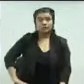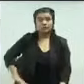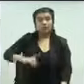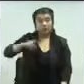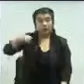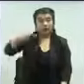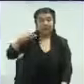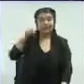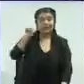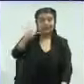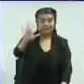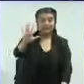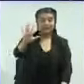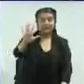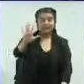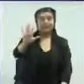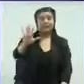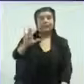Siguiente, por favor.